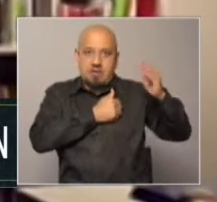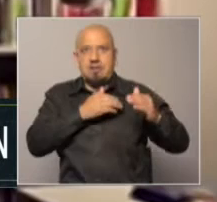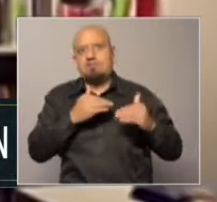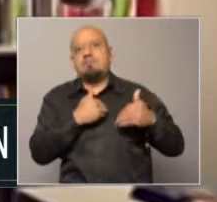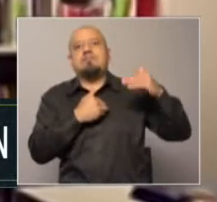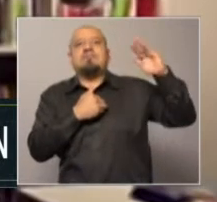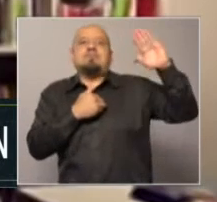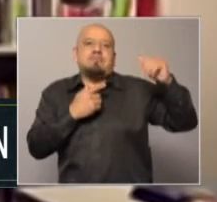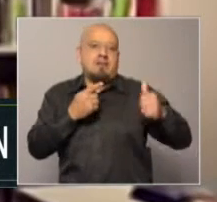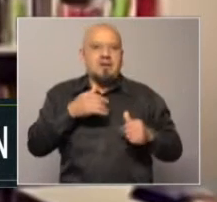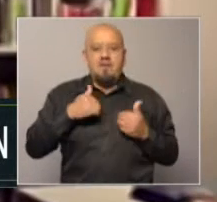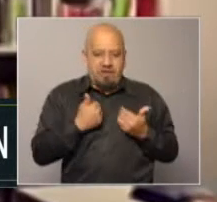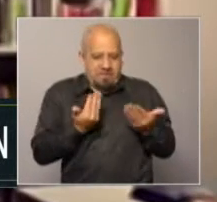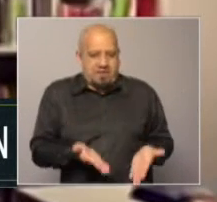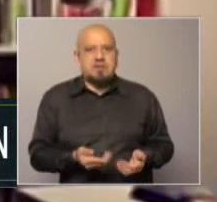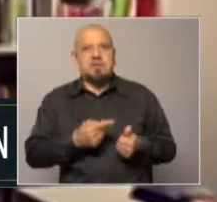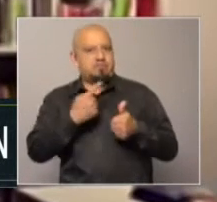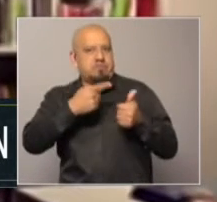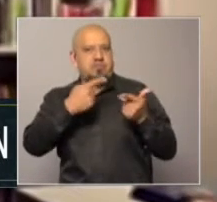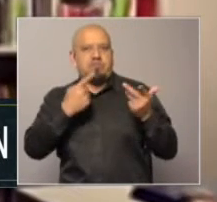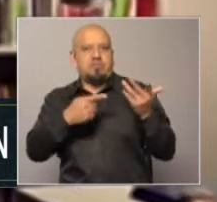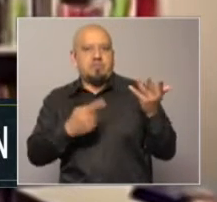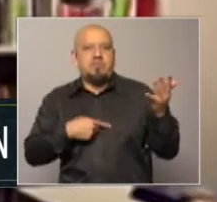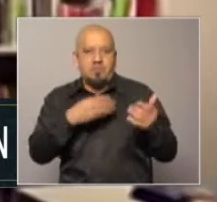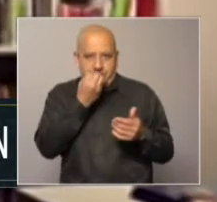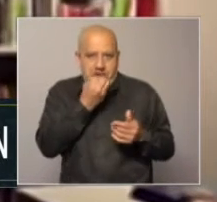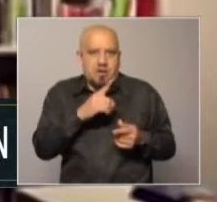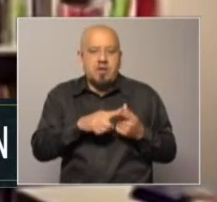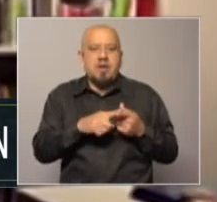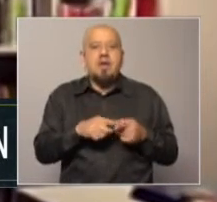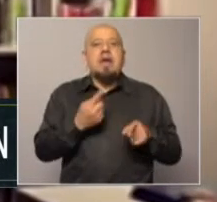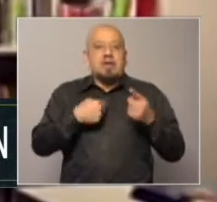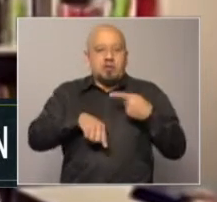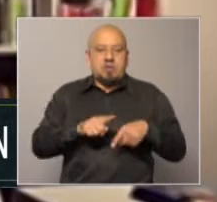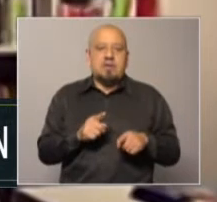seguridad, y Fuerzas Armadas y estado de excepción es muy difícil, requiere 2/3 de los